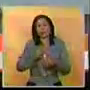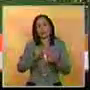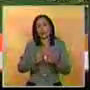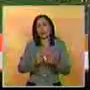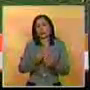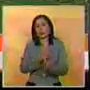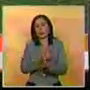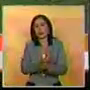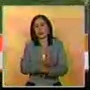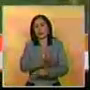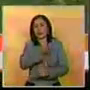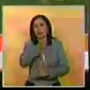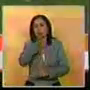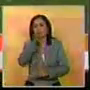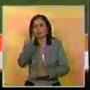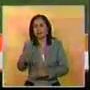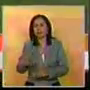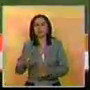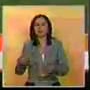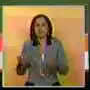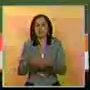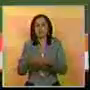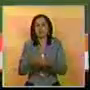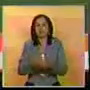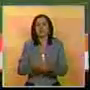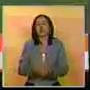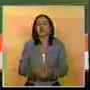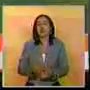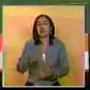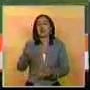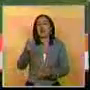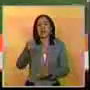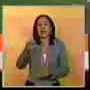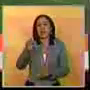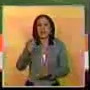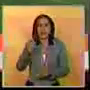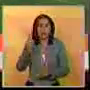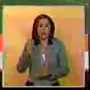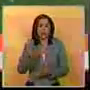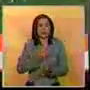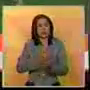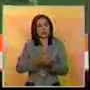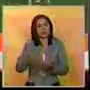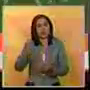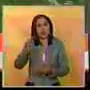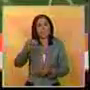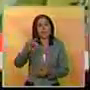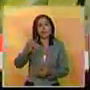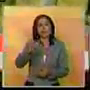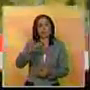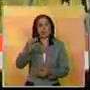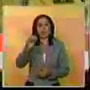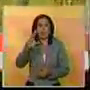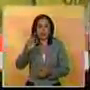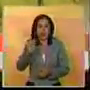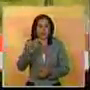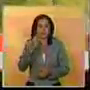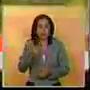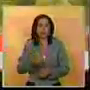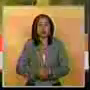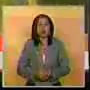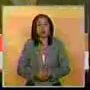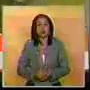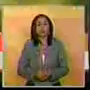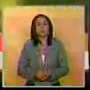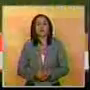una jugada que marcaría esta serie. Granero sentenciaba el encuentro, la eliminatoria a favor del Getafe con ese gol de tiro libre. Recuerden que